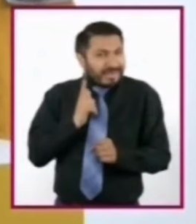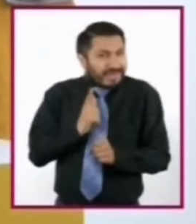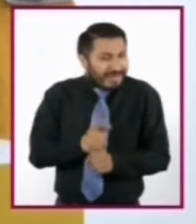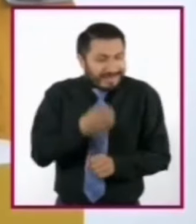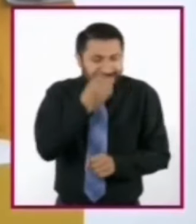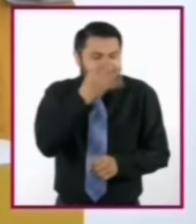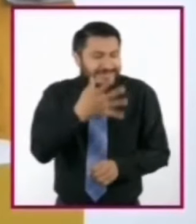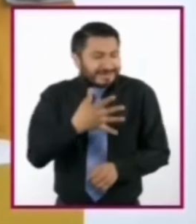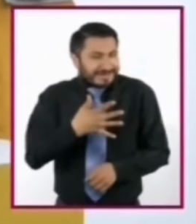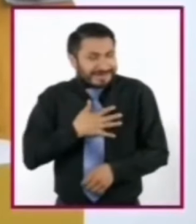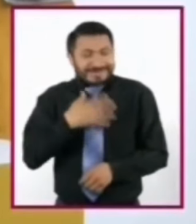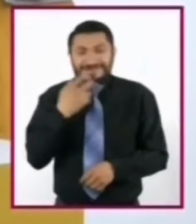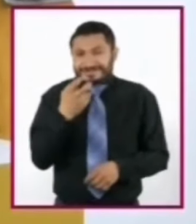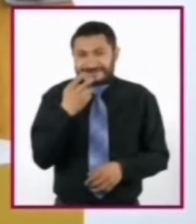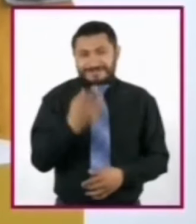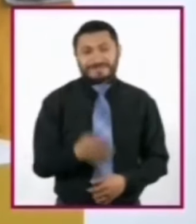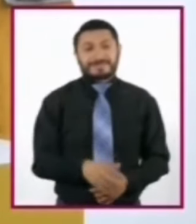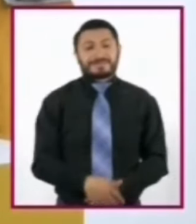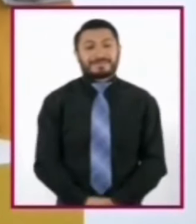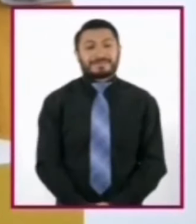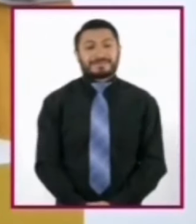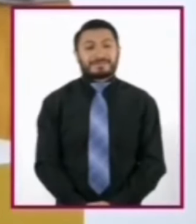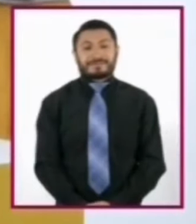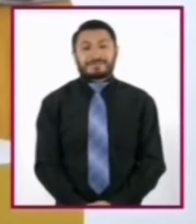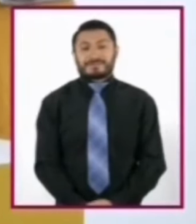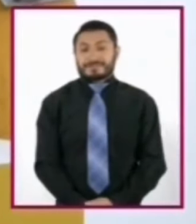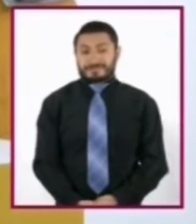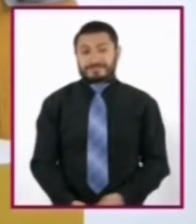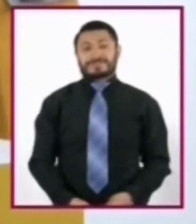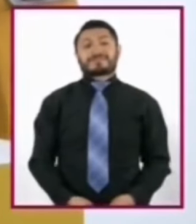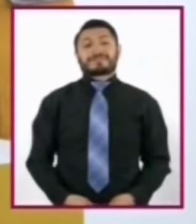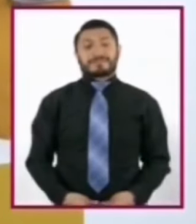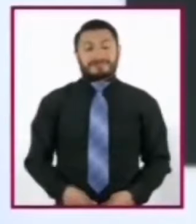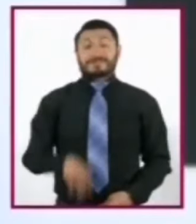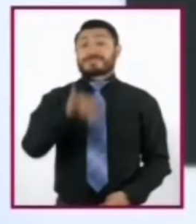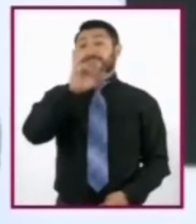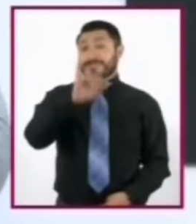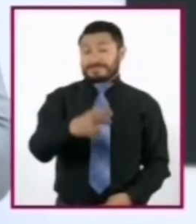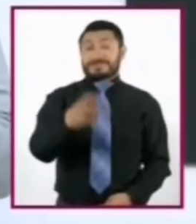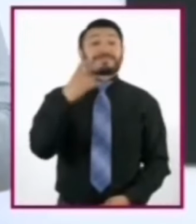podremos percibir con nuestras células olfativas. Exactamente.